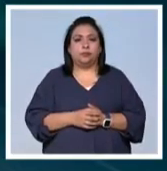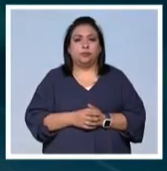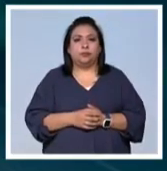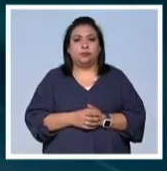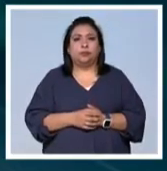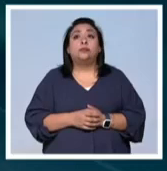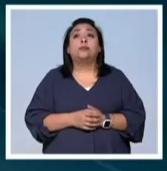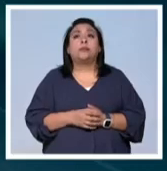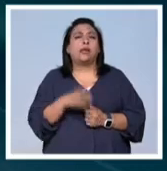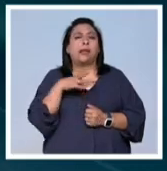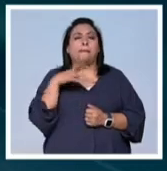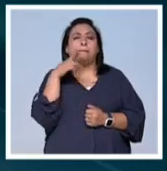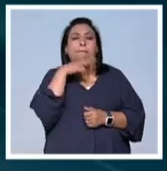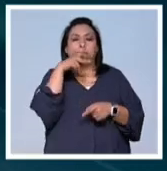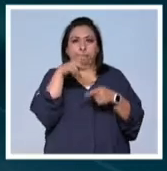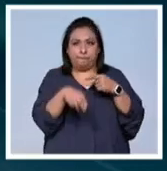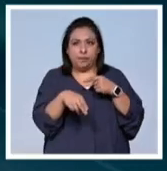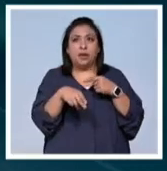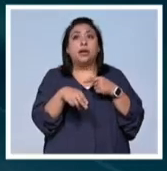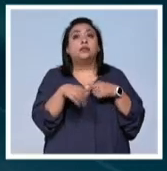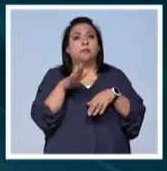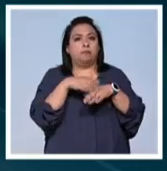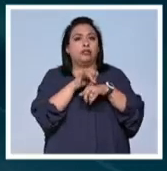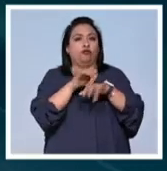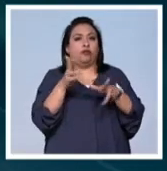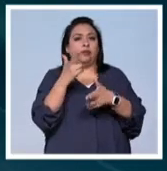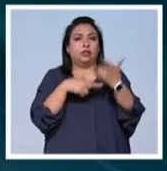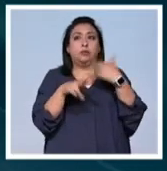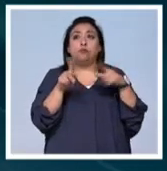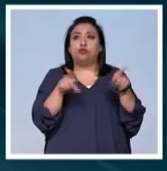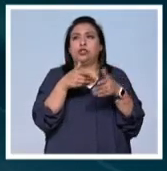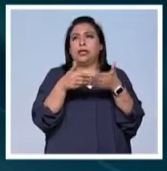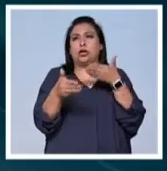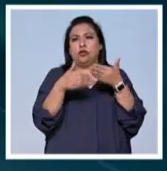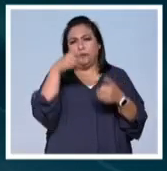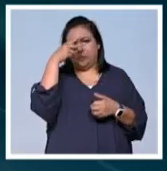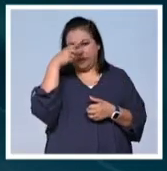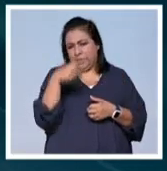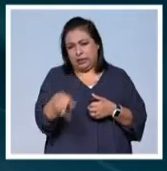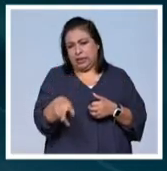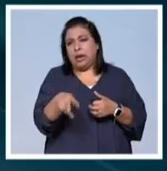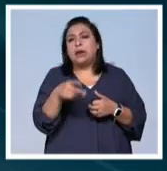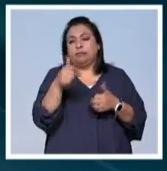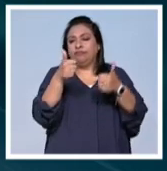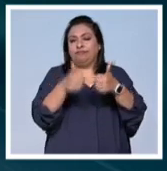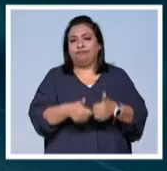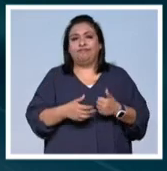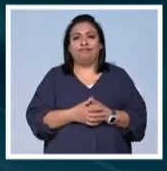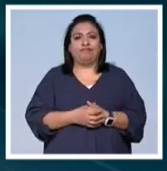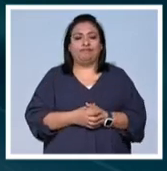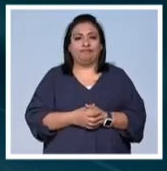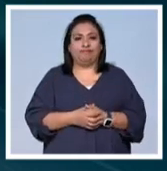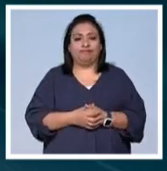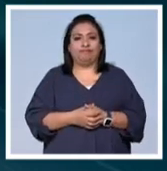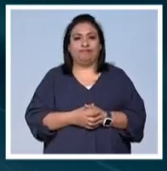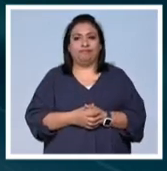tenemos una muy breve pausa mucho más al regresar música contemporánea mexicana por ejemplo no se vaya